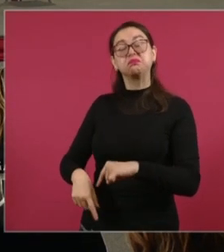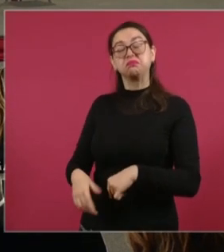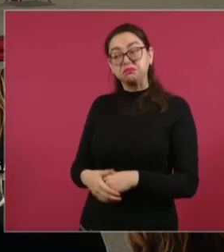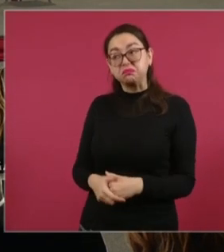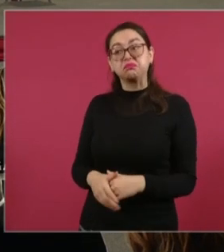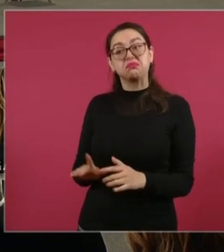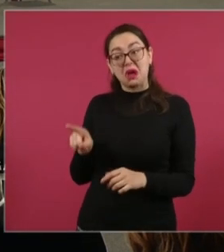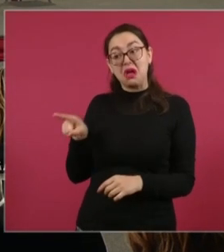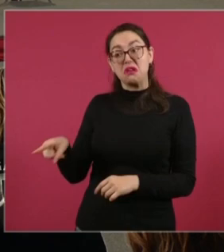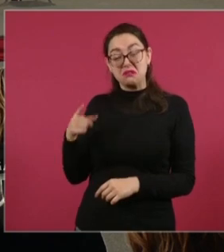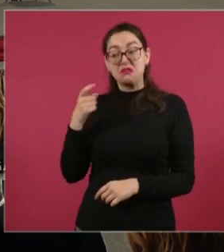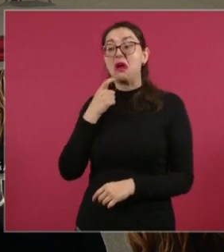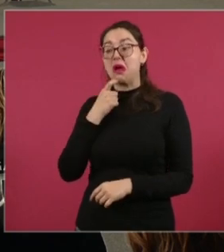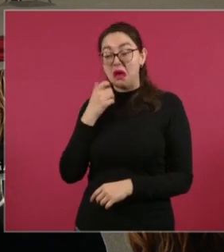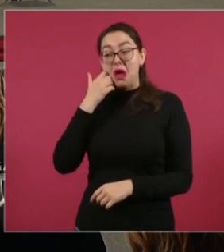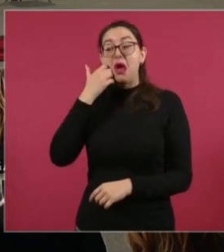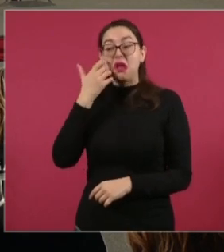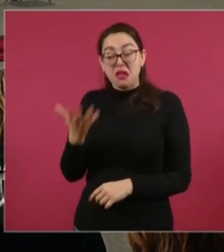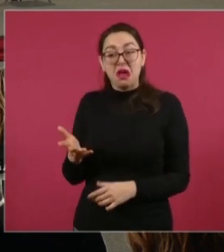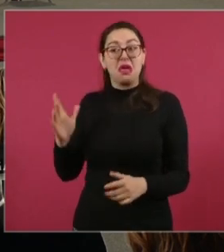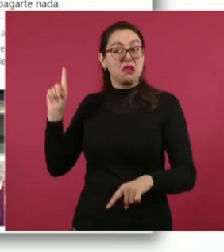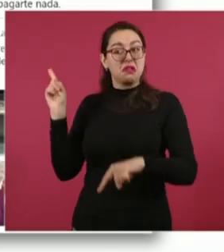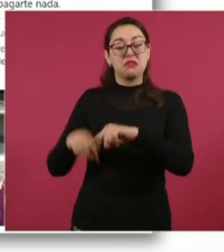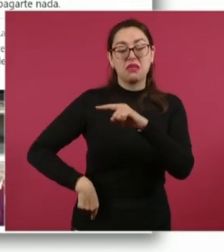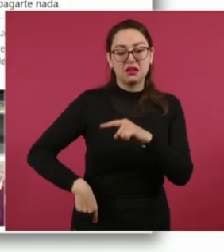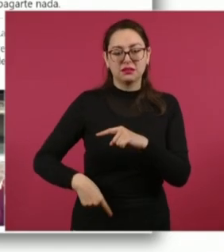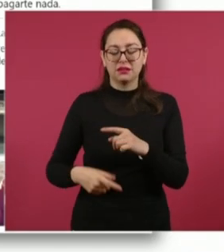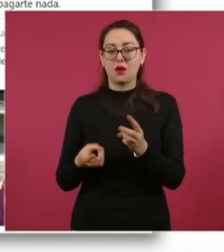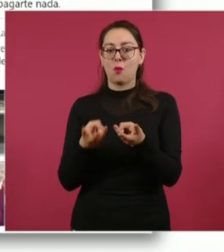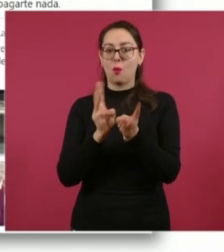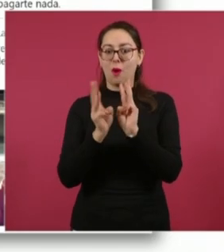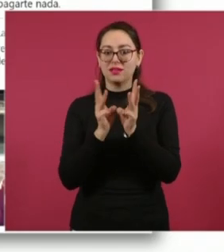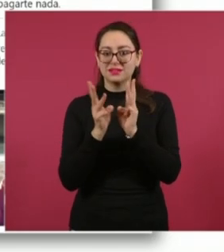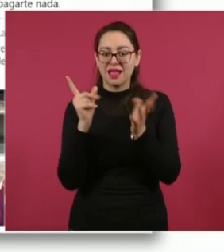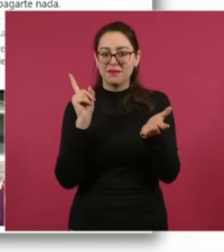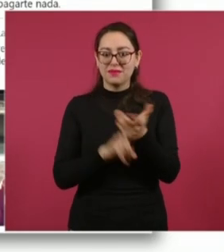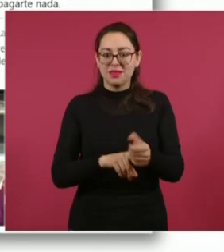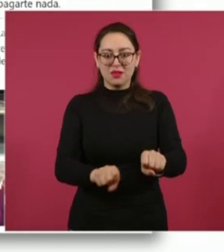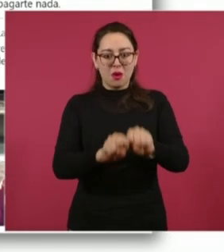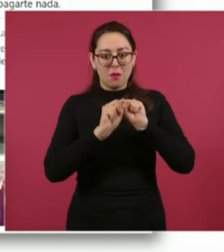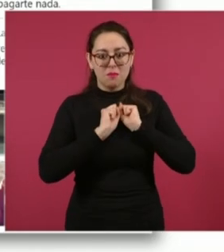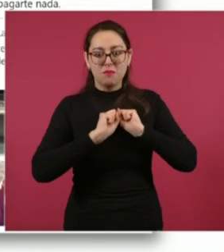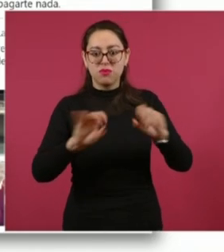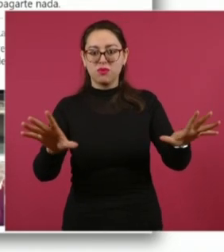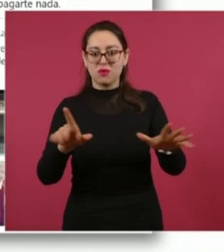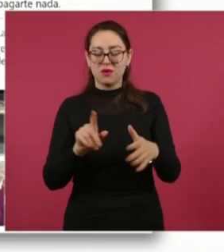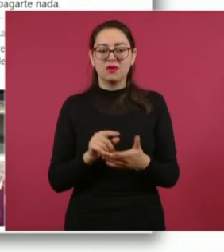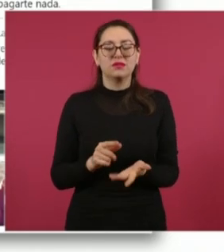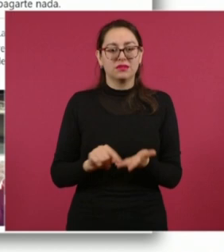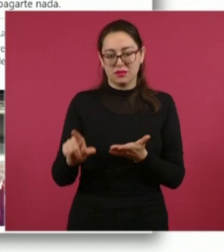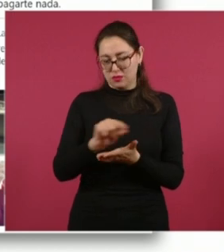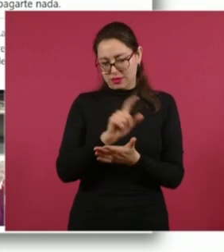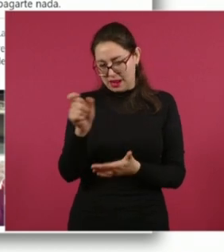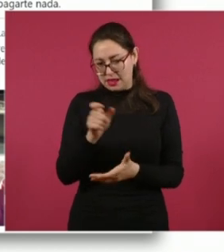no sé si ustedes lo hayan visto, en grupos de WhatsApp y de Twitter o X.